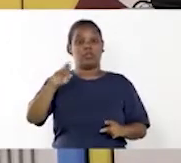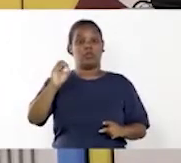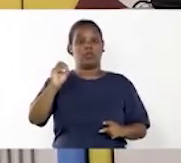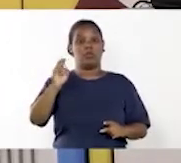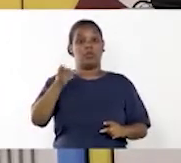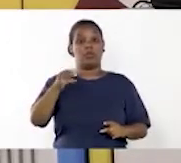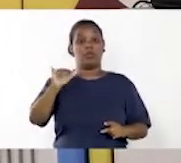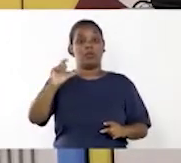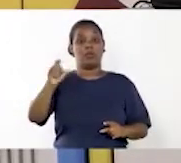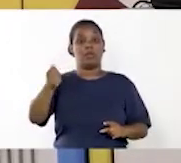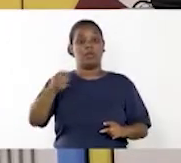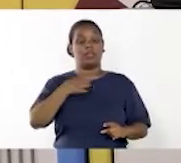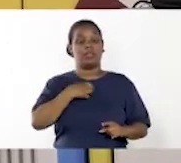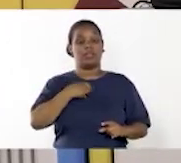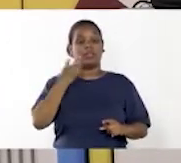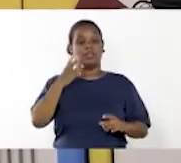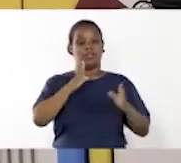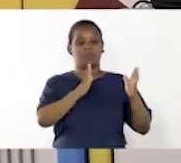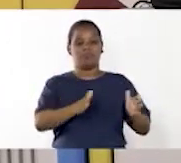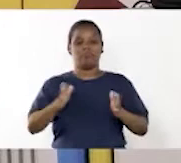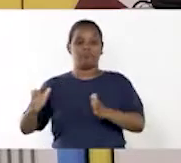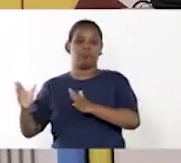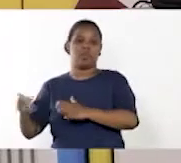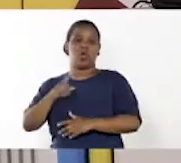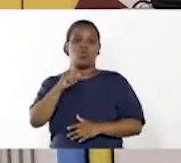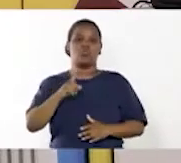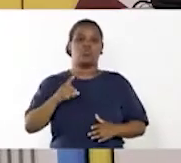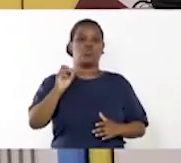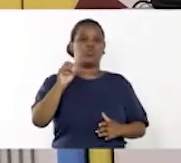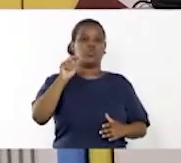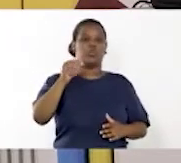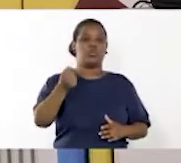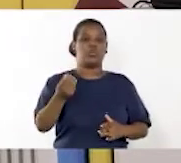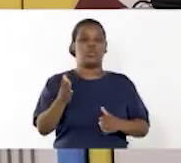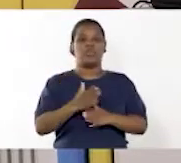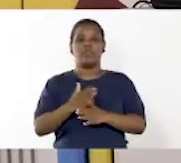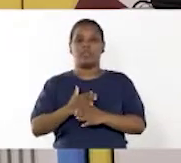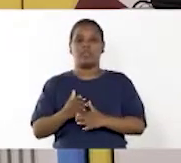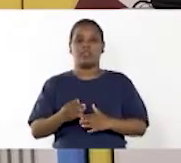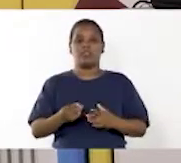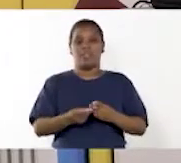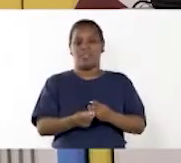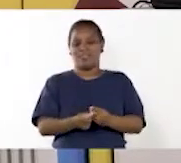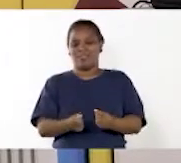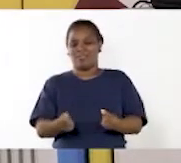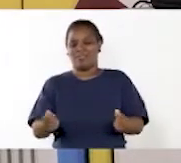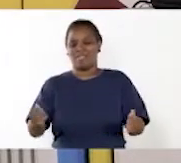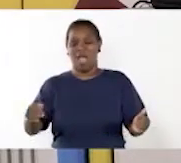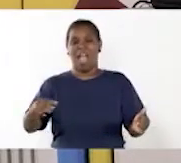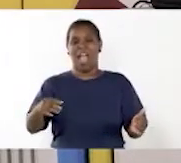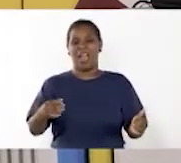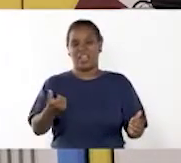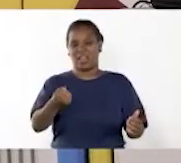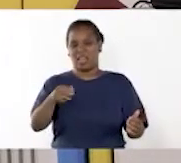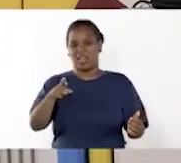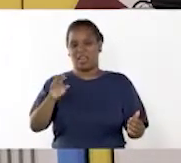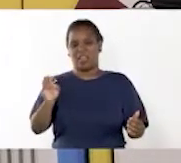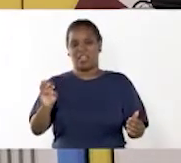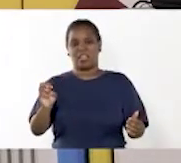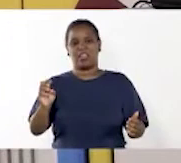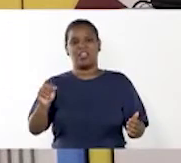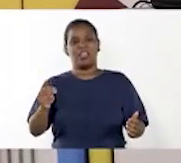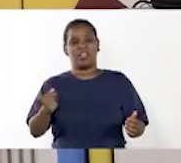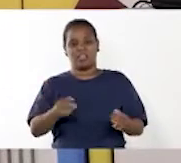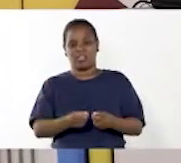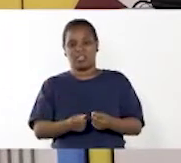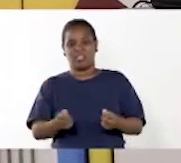zonas diferentes, que son las zonas de desiertos y además semidesierto. Desierto